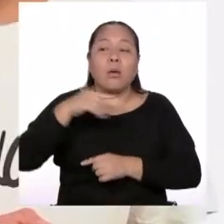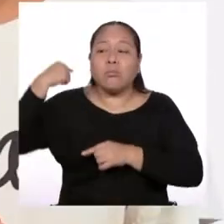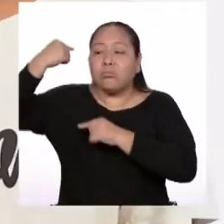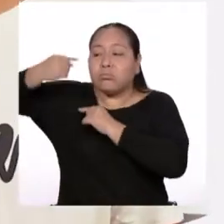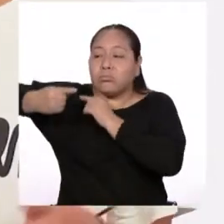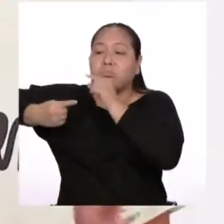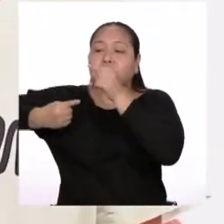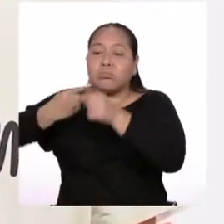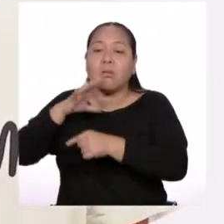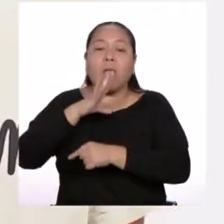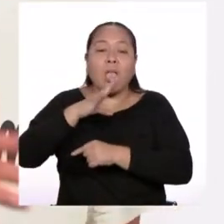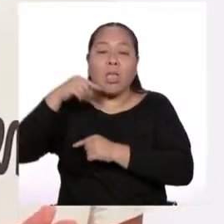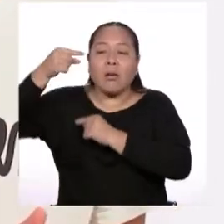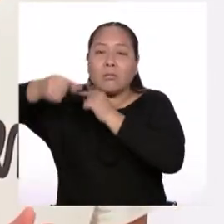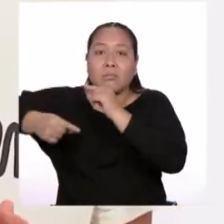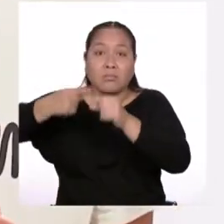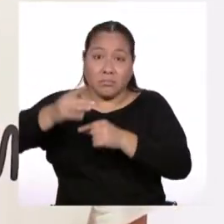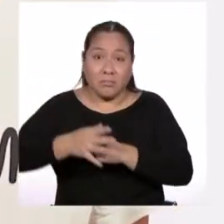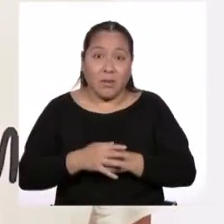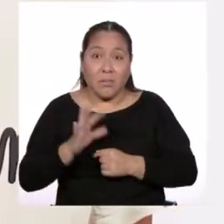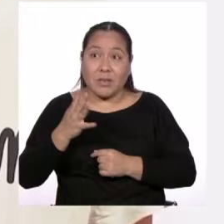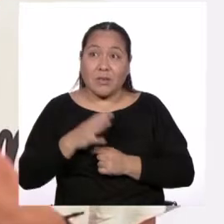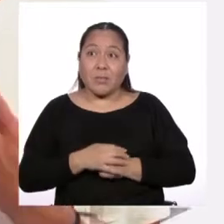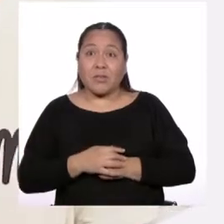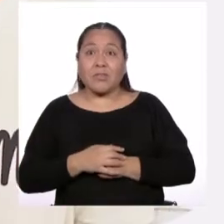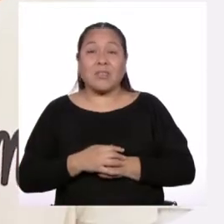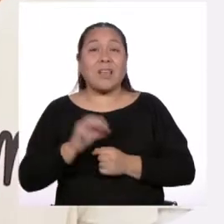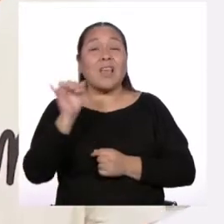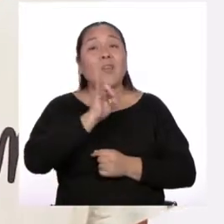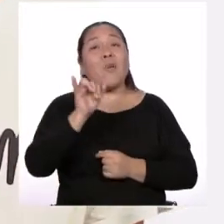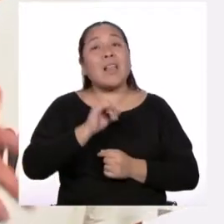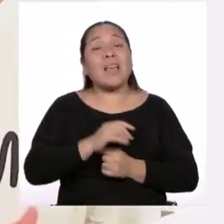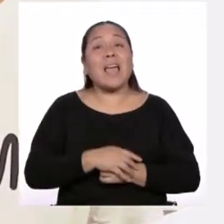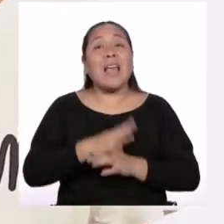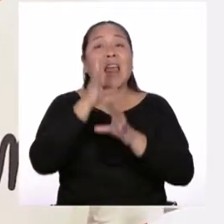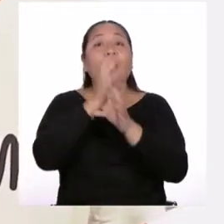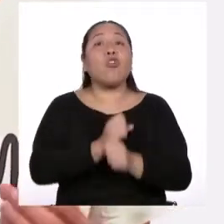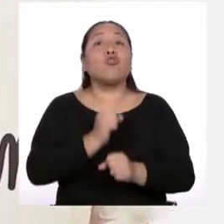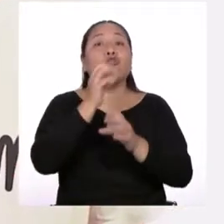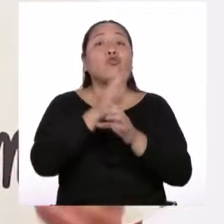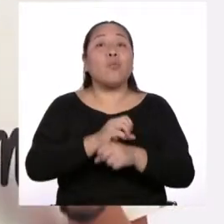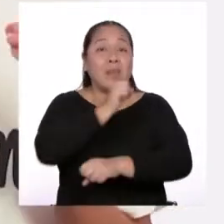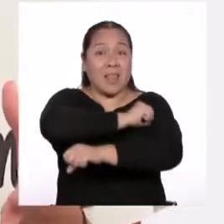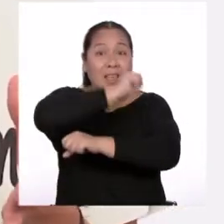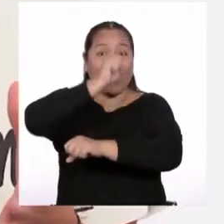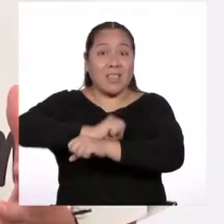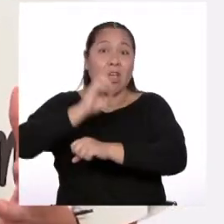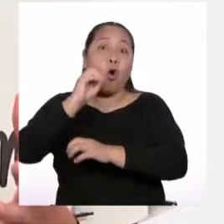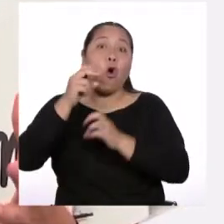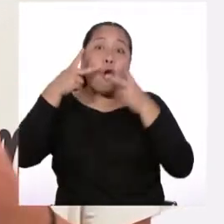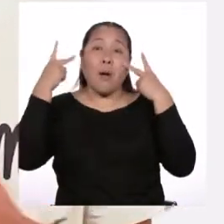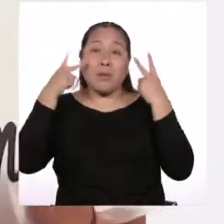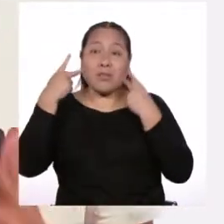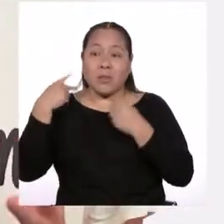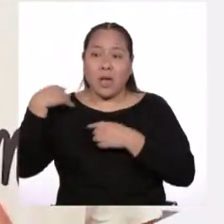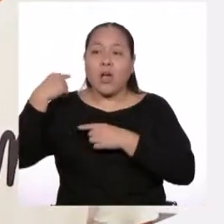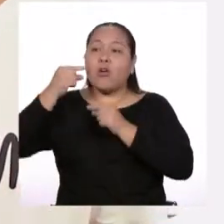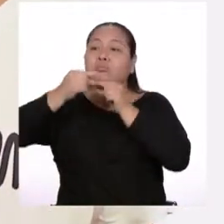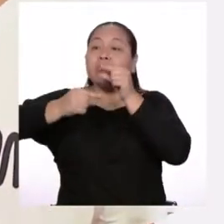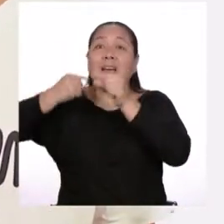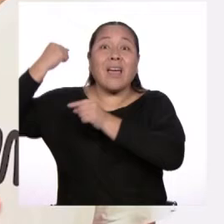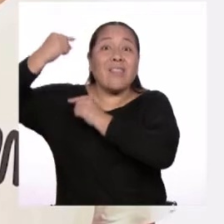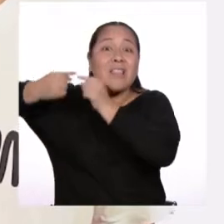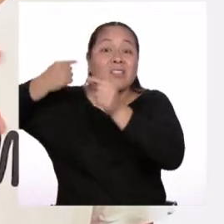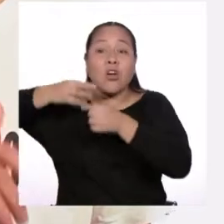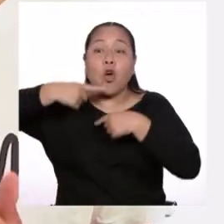griegos. Algo así como pasaba en la tradición andina o amazónica, y esos mitos que son parte de nuestras propias historias. Pero volviendo al